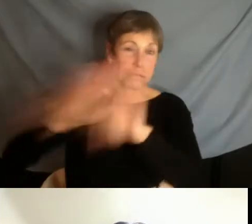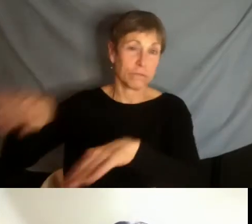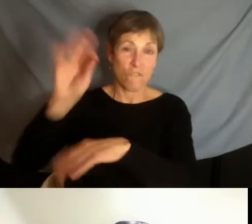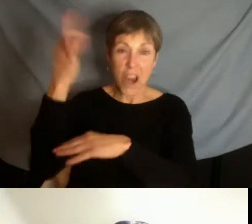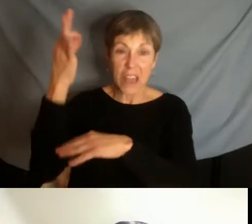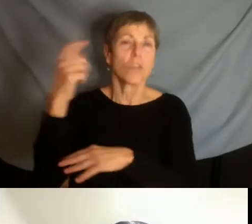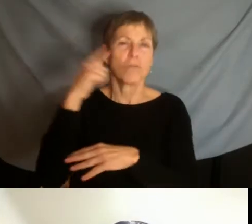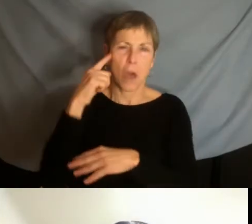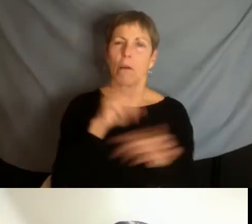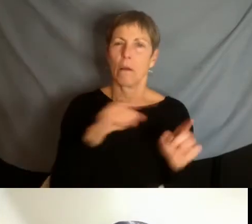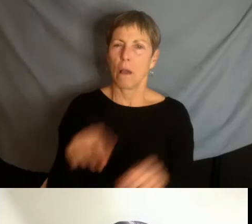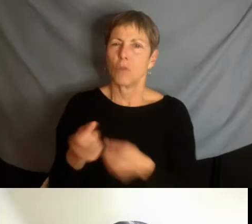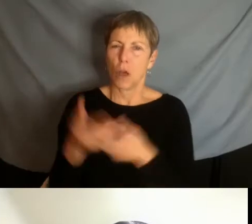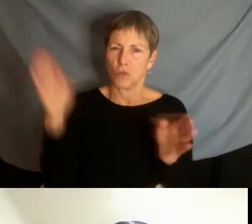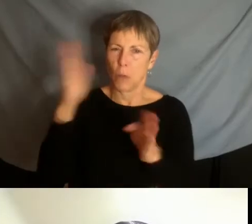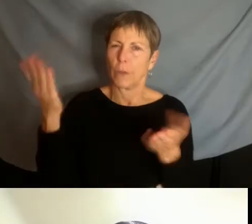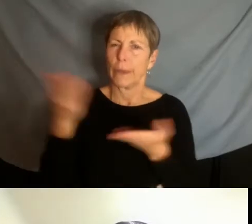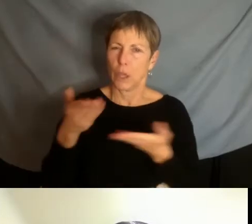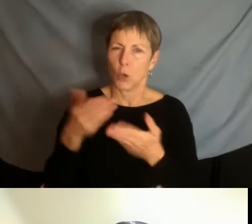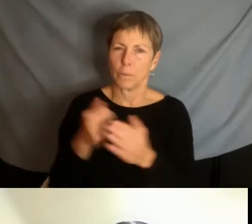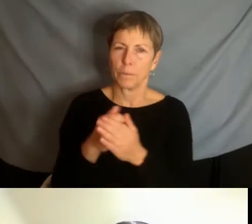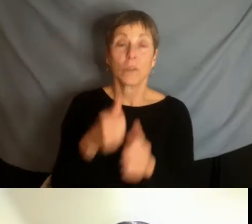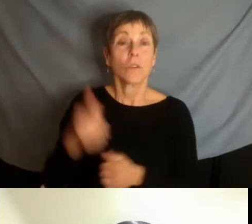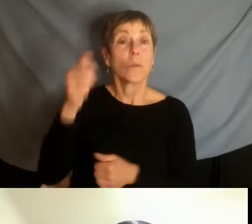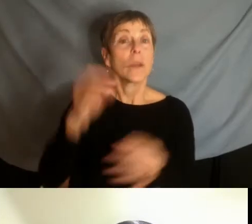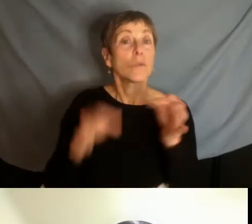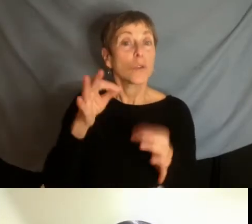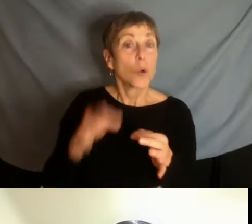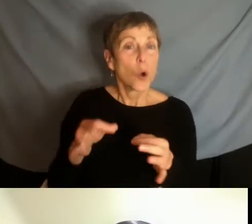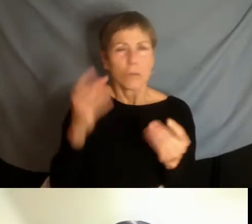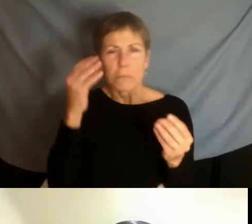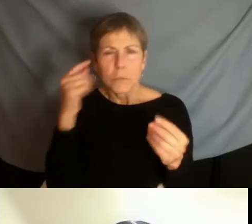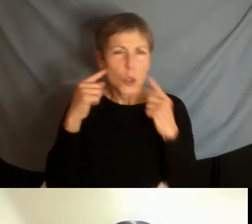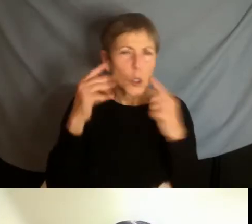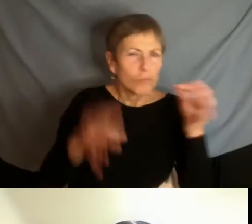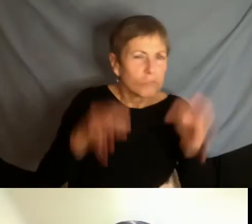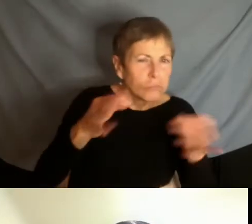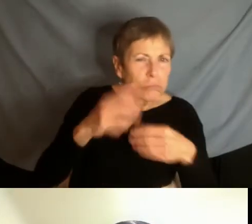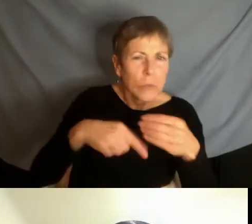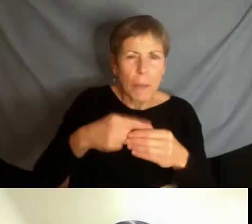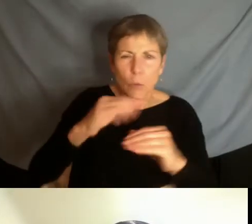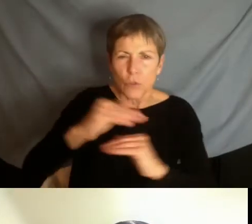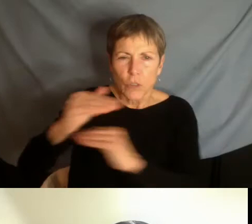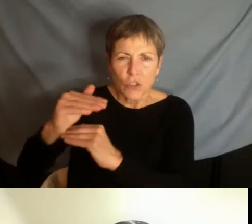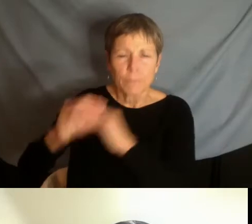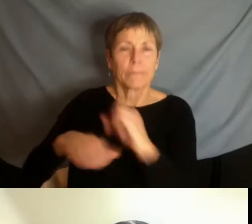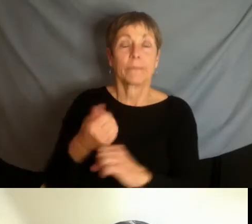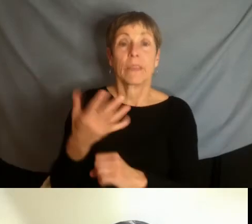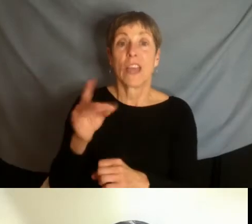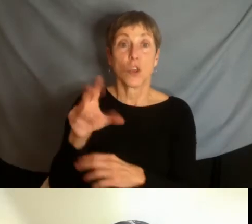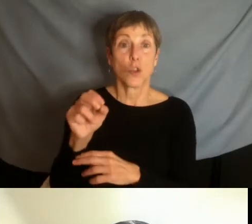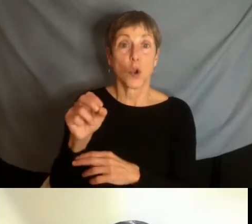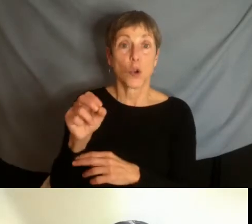estados sureños pusieron esas restricciones. La Suprema Corte consideraron esas restricciones estatales un par de veces en